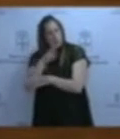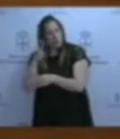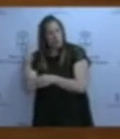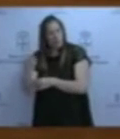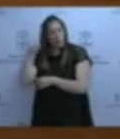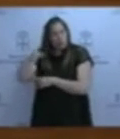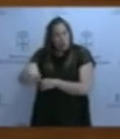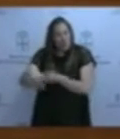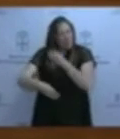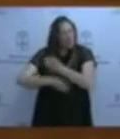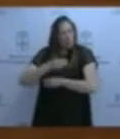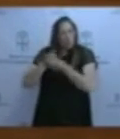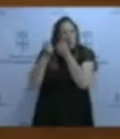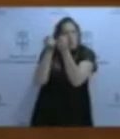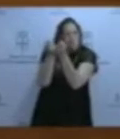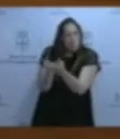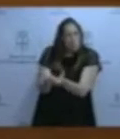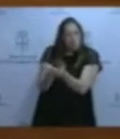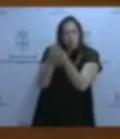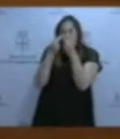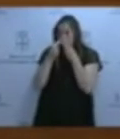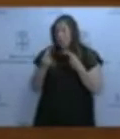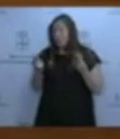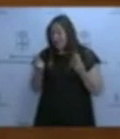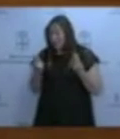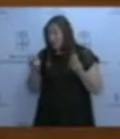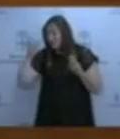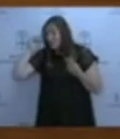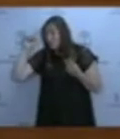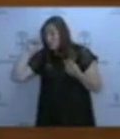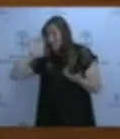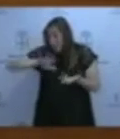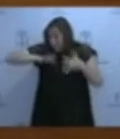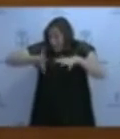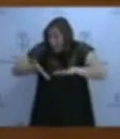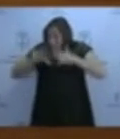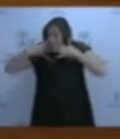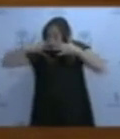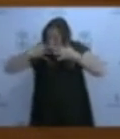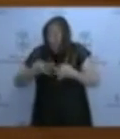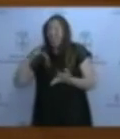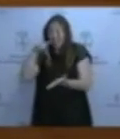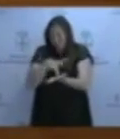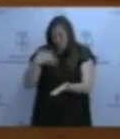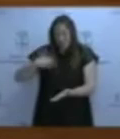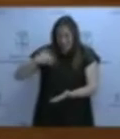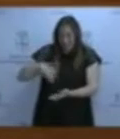que usen tan poco la sanidad pública que no saben que en la práctica esto ya ocurre.